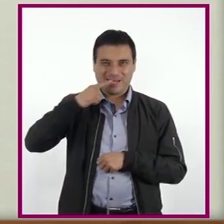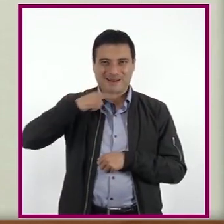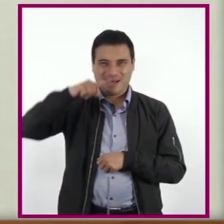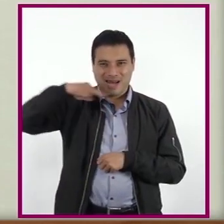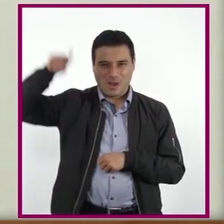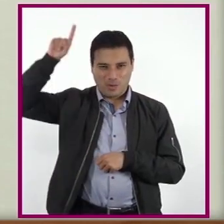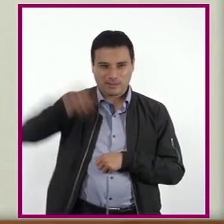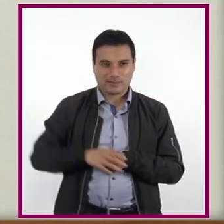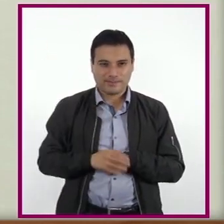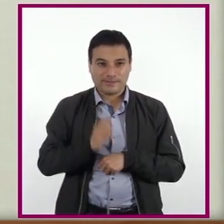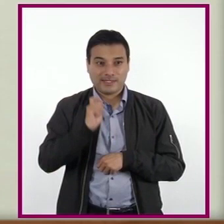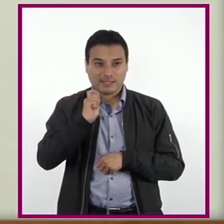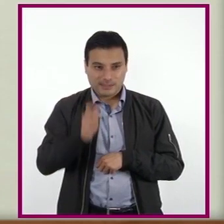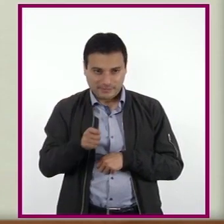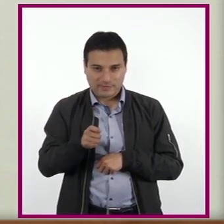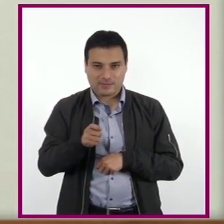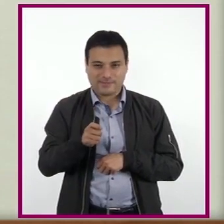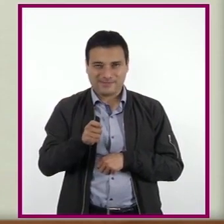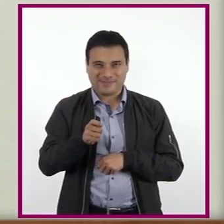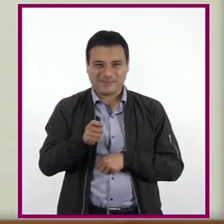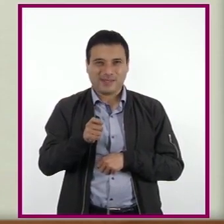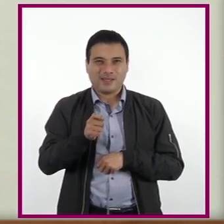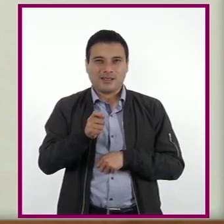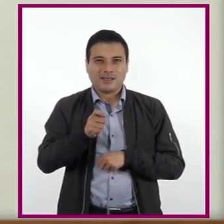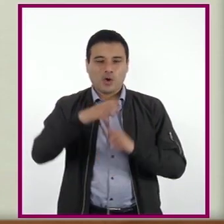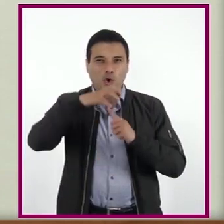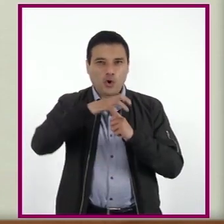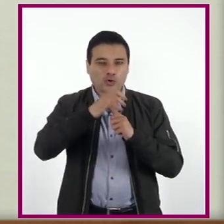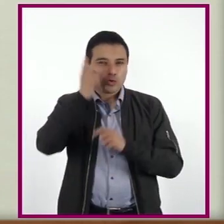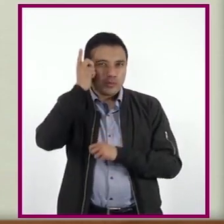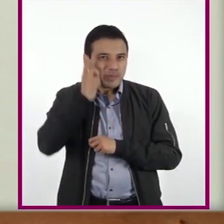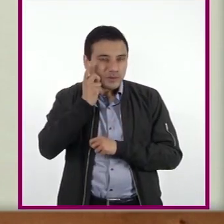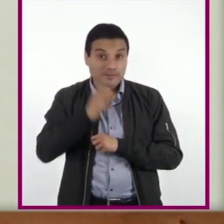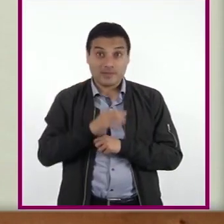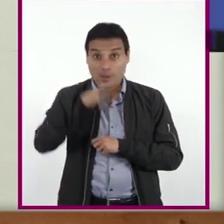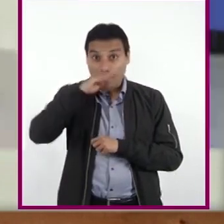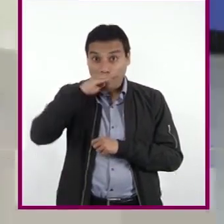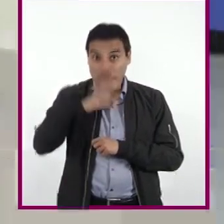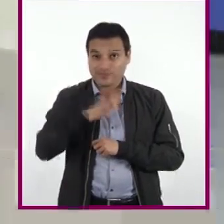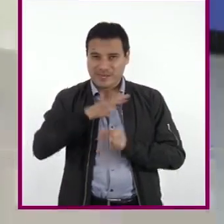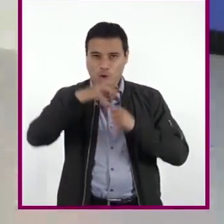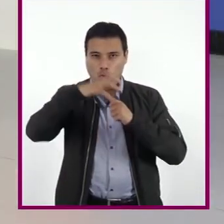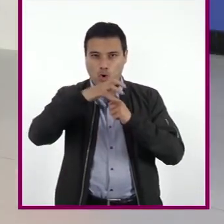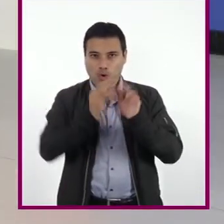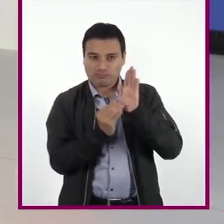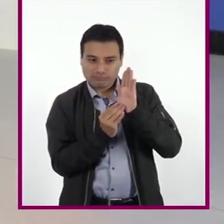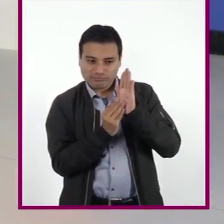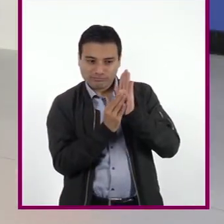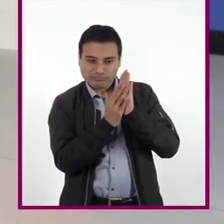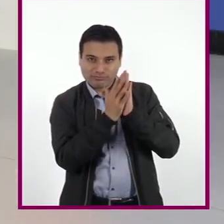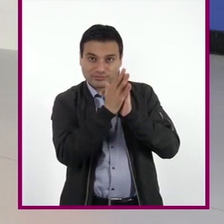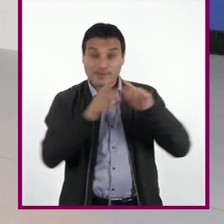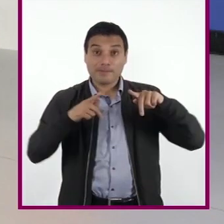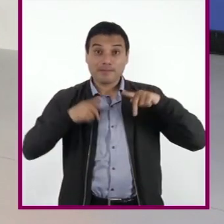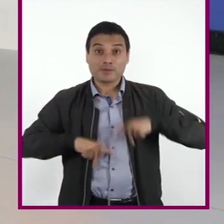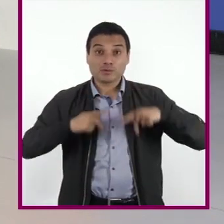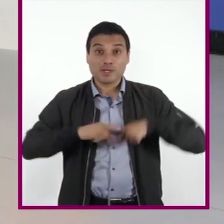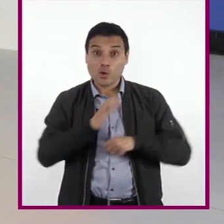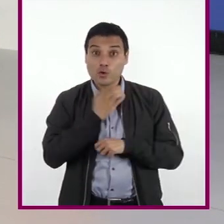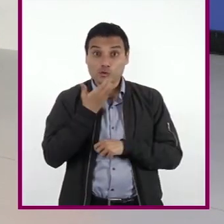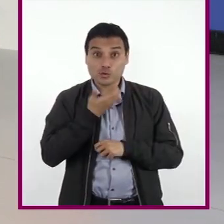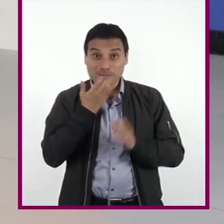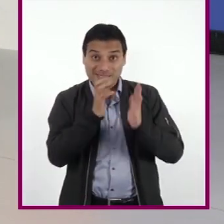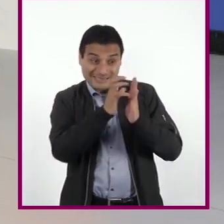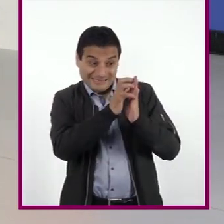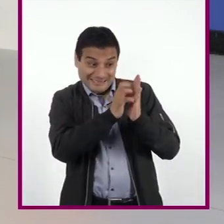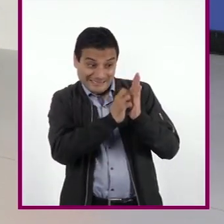un tipo de hongo que crece en el maíz. Pero el ser humano lo aprovecha en la cocina por su delicioso sabor y valor